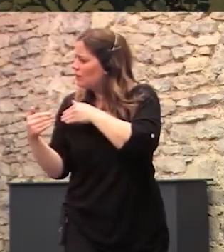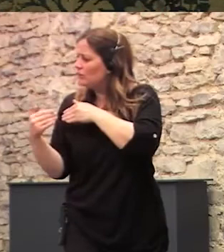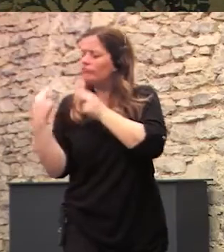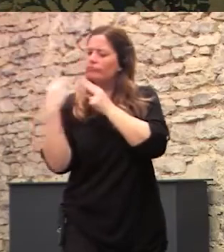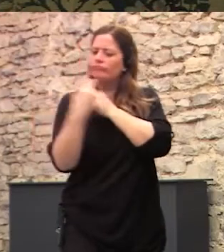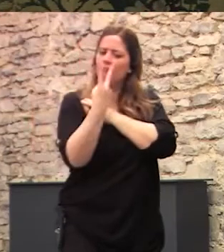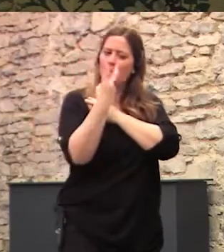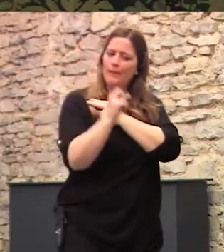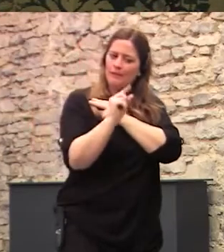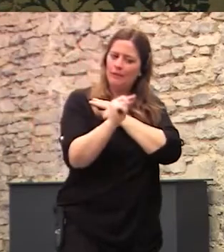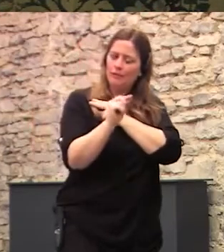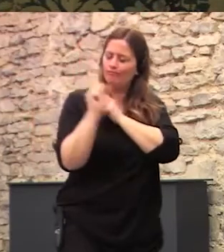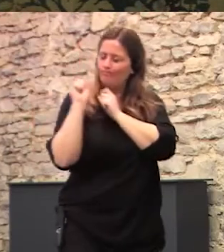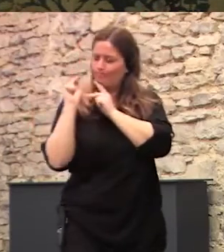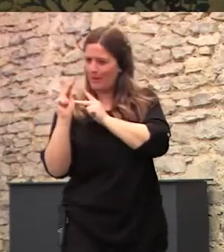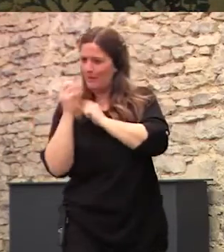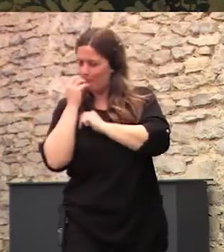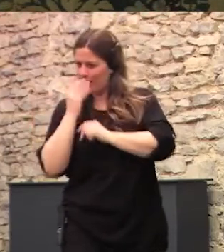20 minutos, vale, bien.